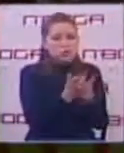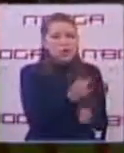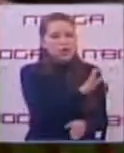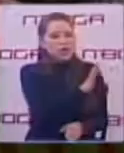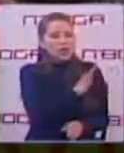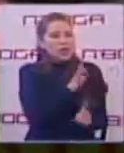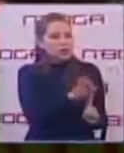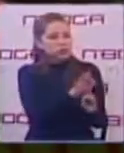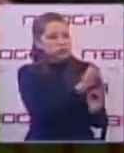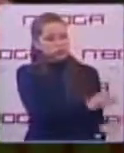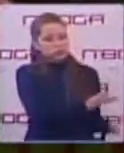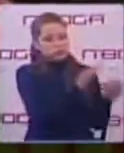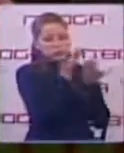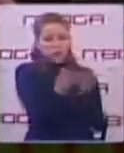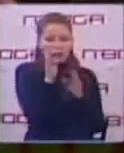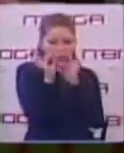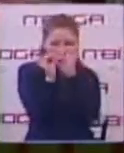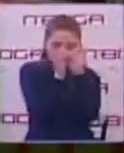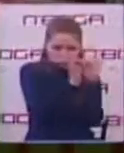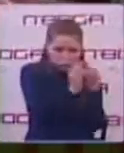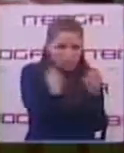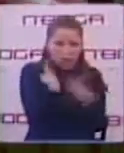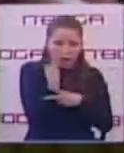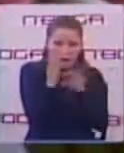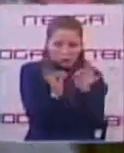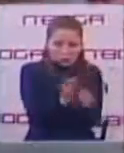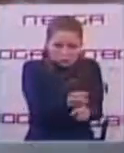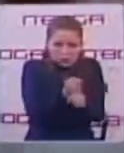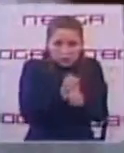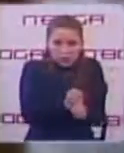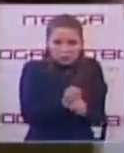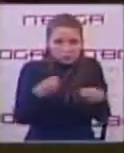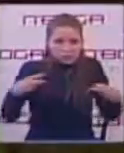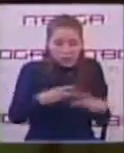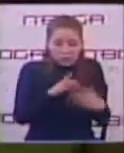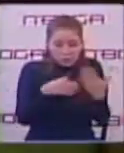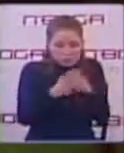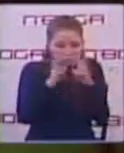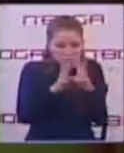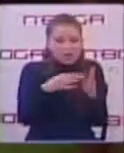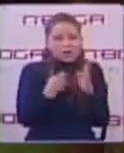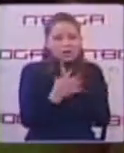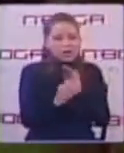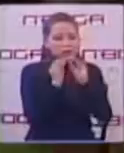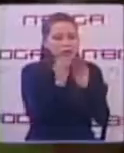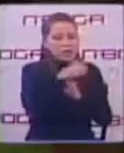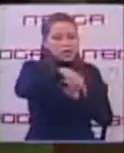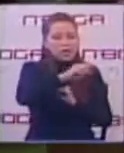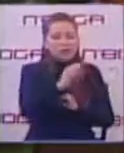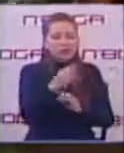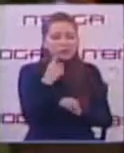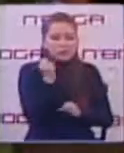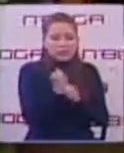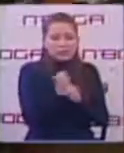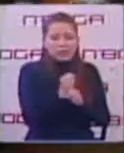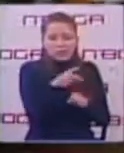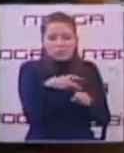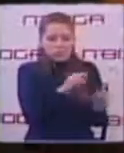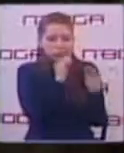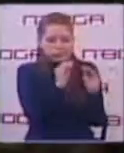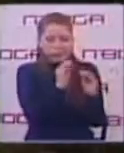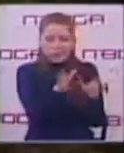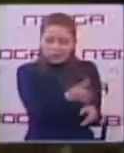técnicos especialistas para poder hacer el equipamiento de todos los juegos y ya capacitamos a nuestro personal y con todas las seguridades del